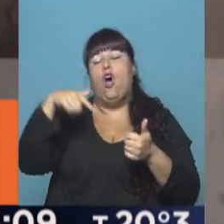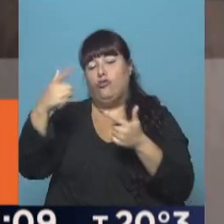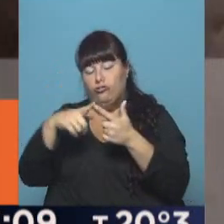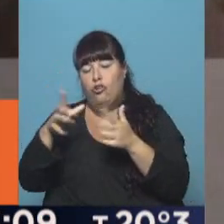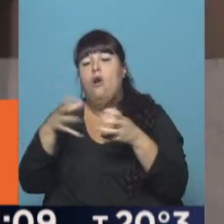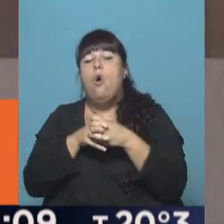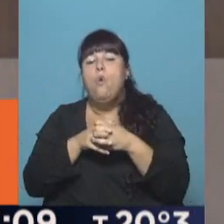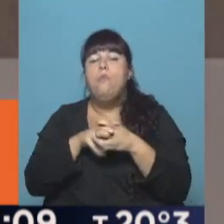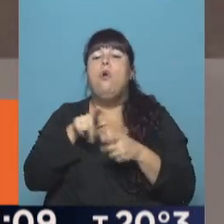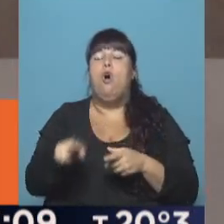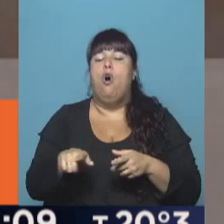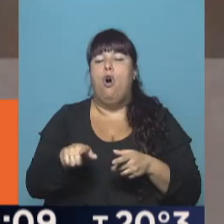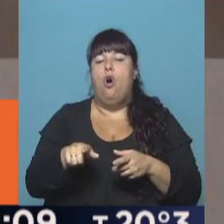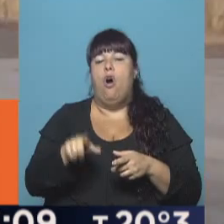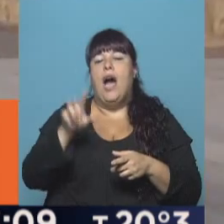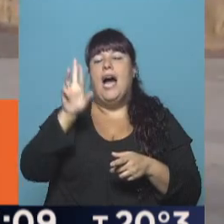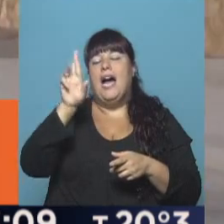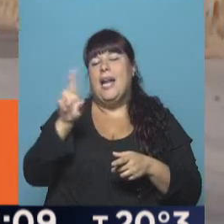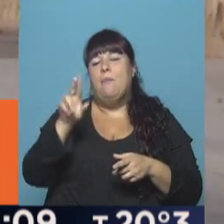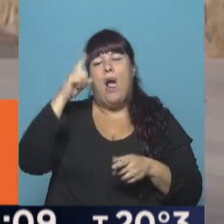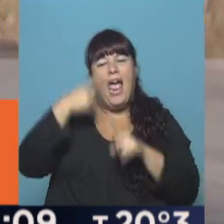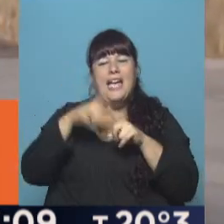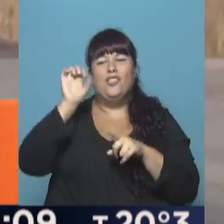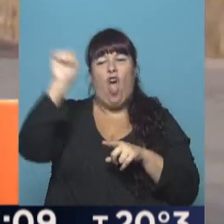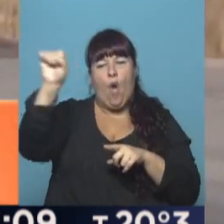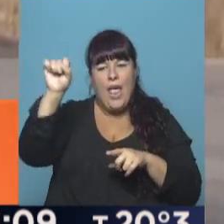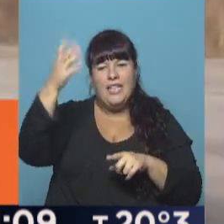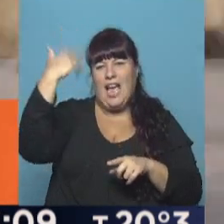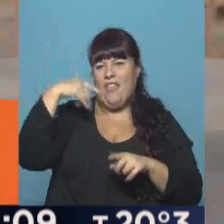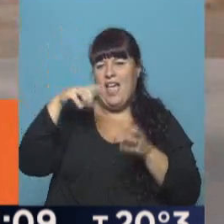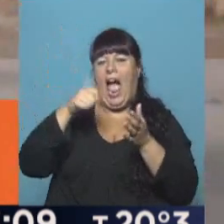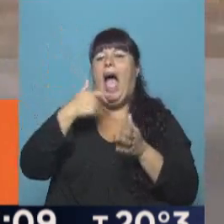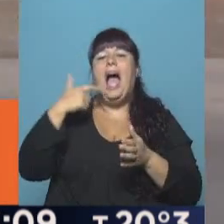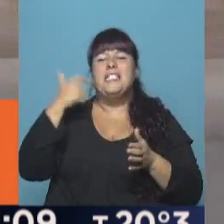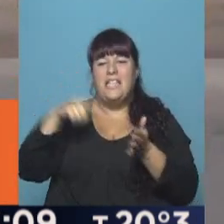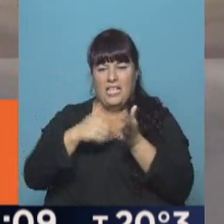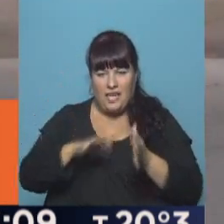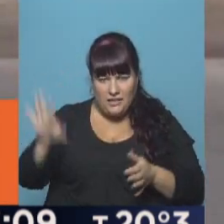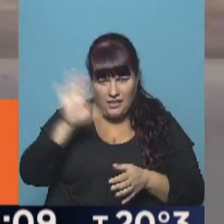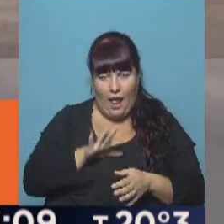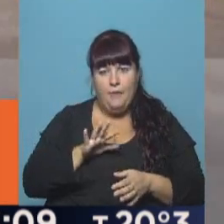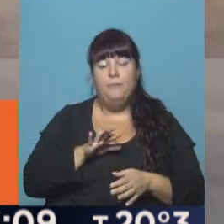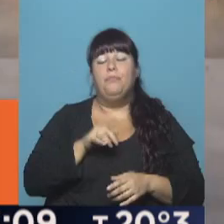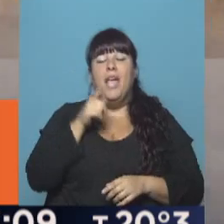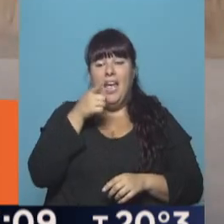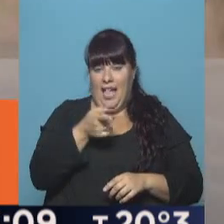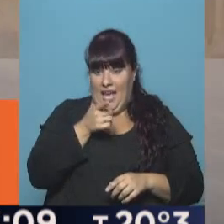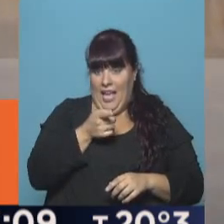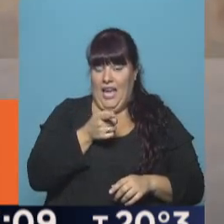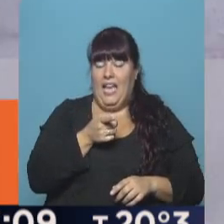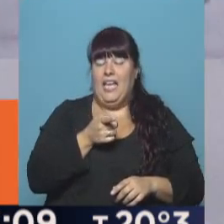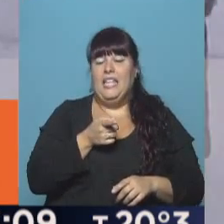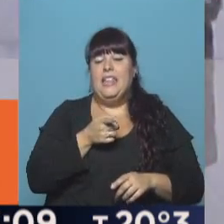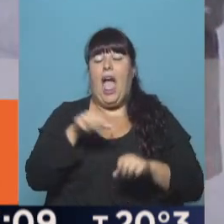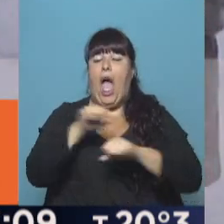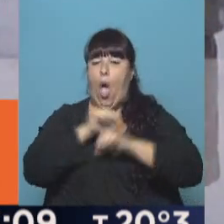es, pertenecientes a la República de la ex Unión Soviética de Asia Central. Esta utilización de